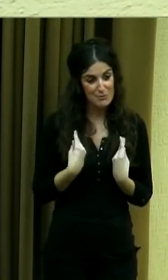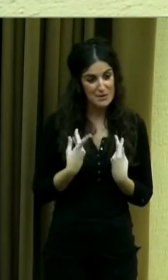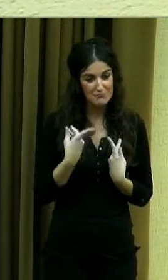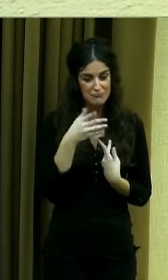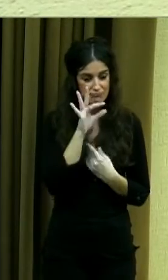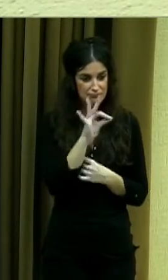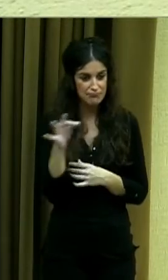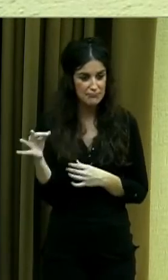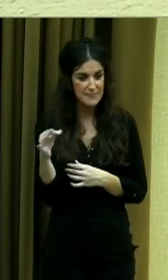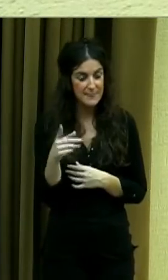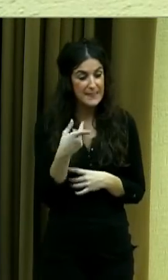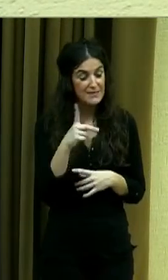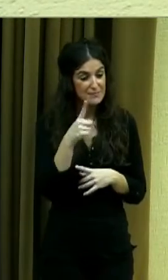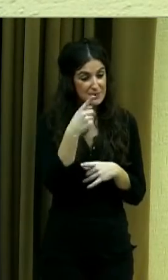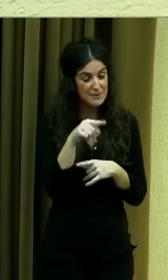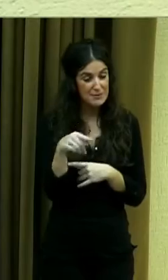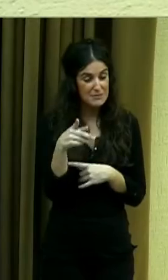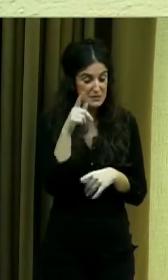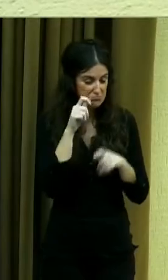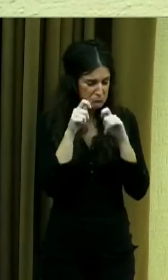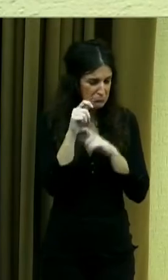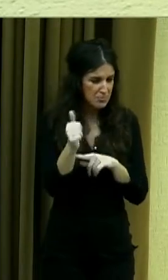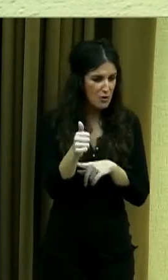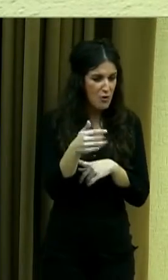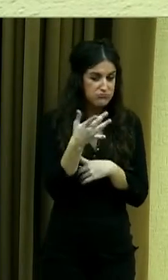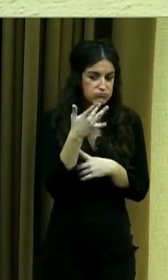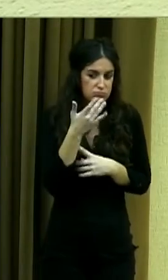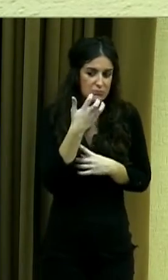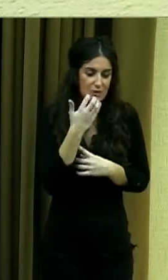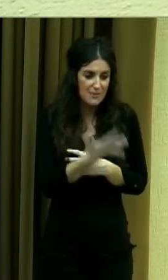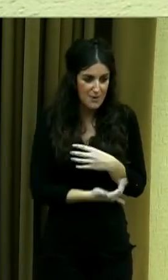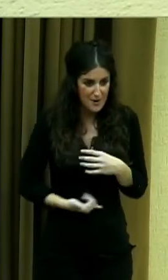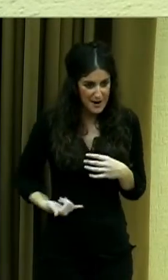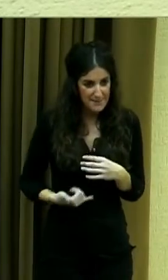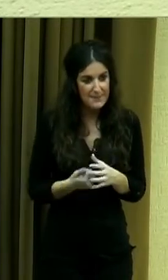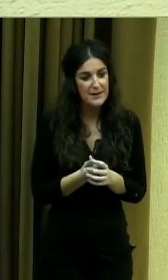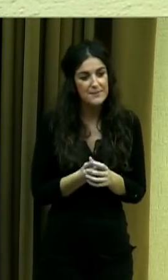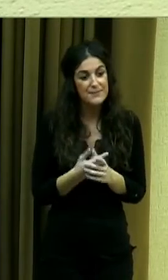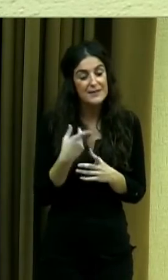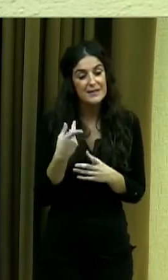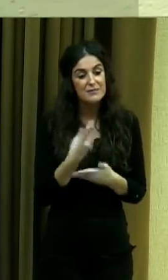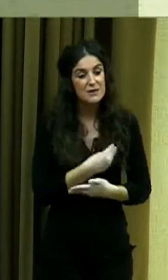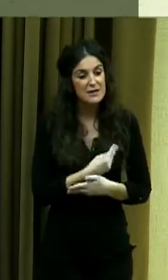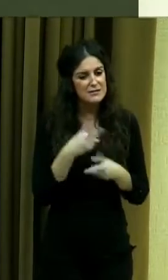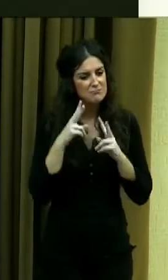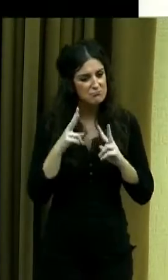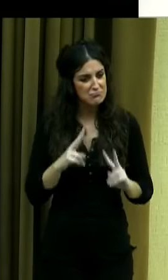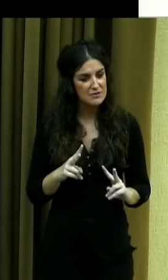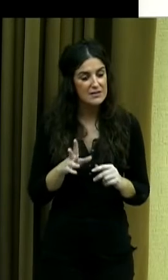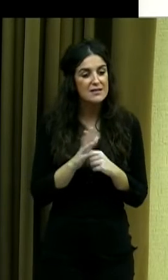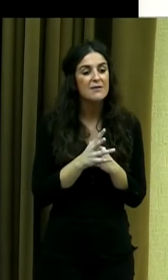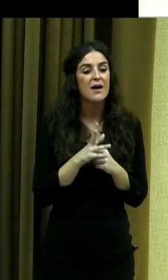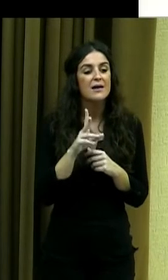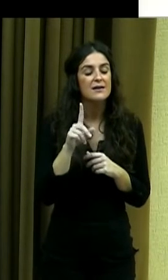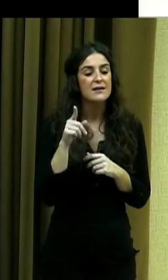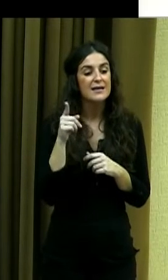los primeros meses raramente lloraba, si no era porque tuviera hambre, era una lactante hipoactiva. Durante la etapa preescolar seguía